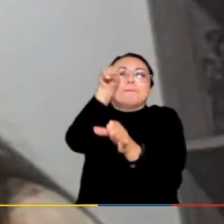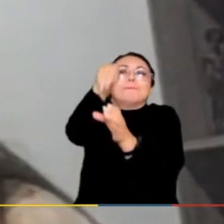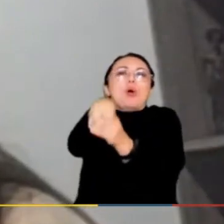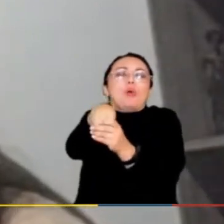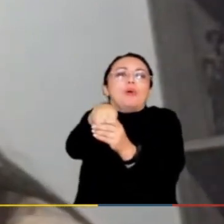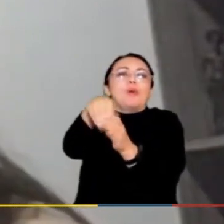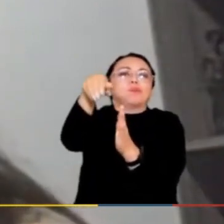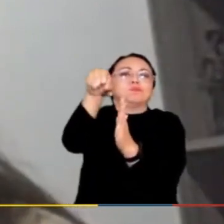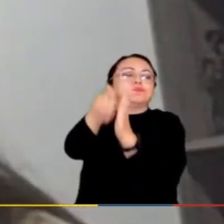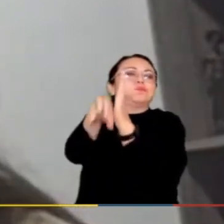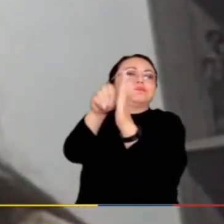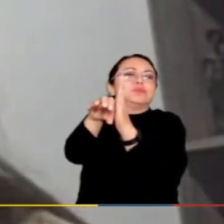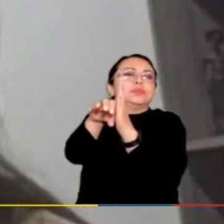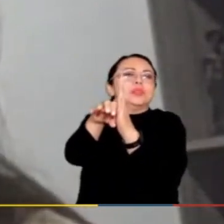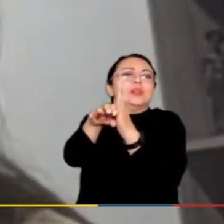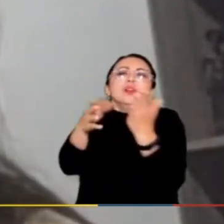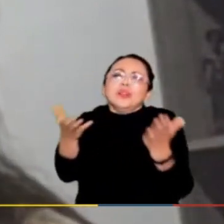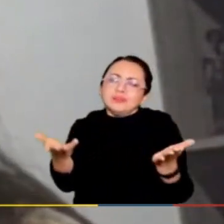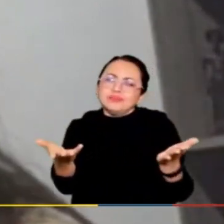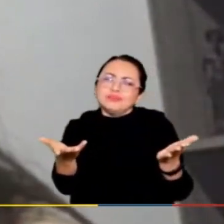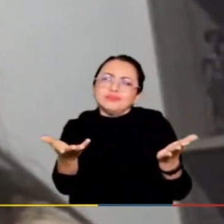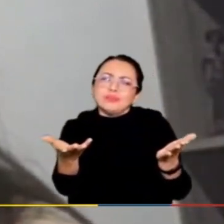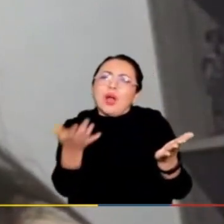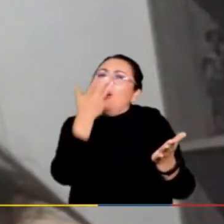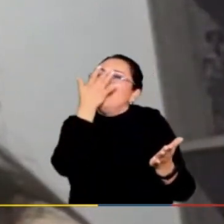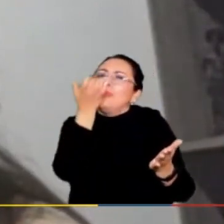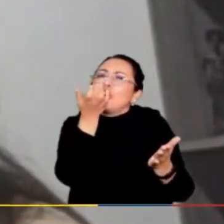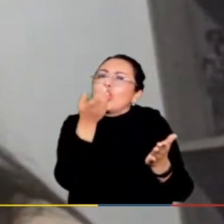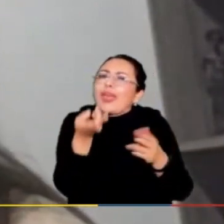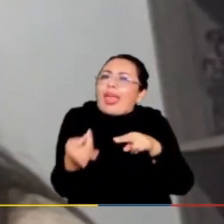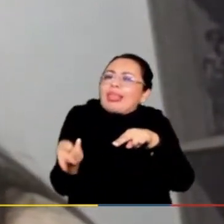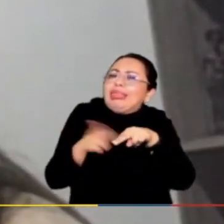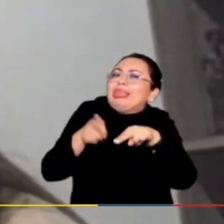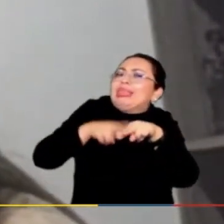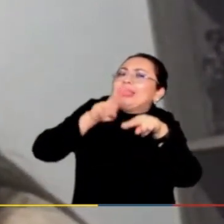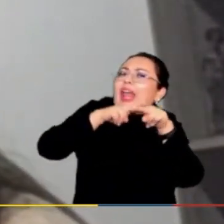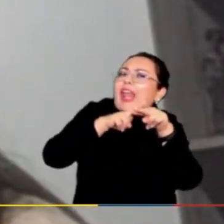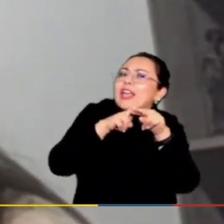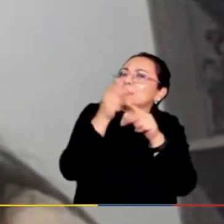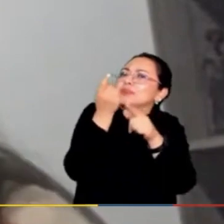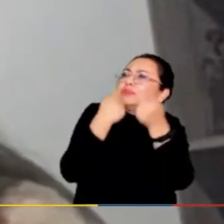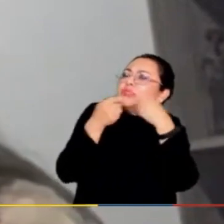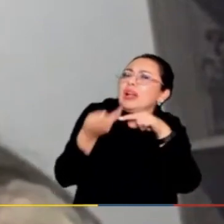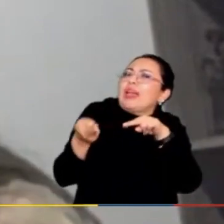devolverlo, ¿por qué le reconoce intereses comerciales